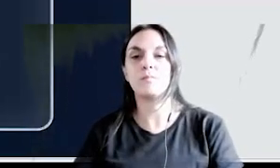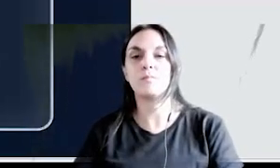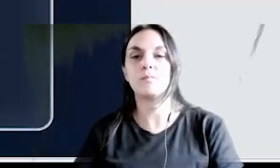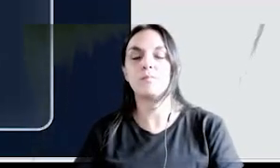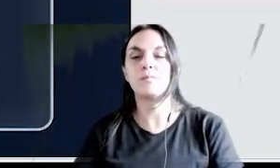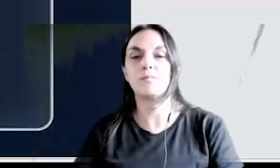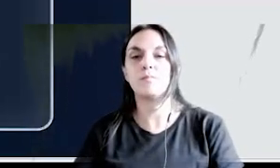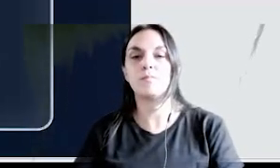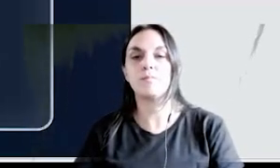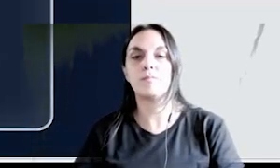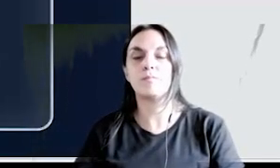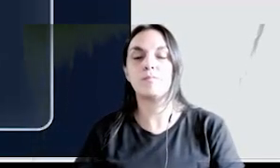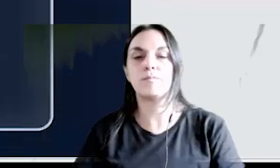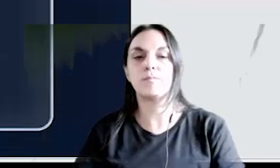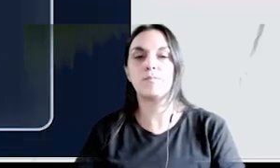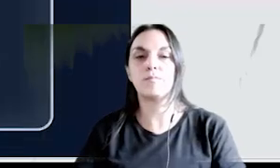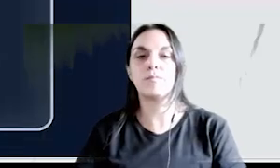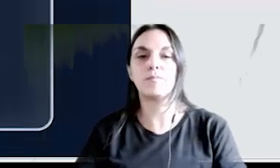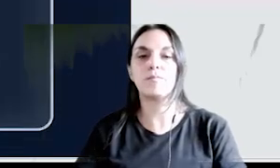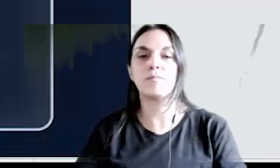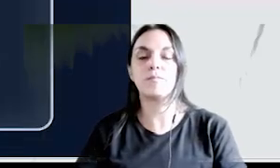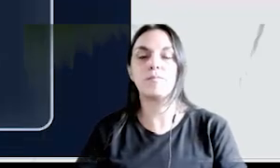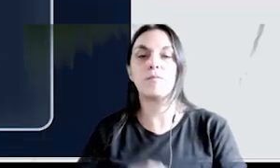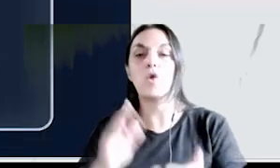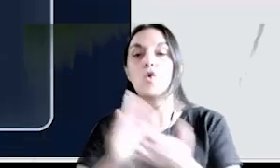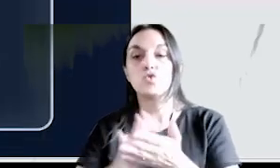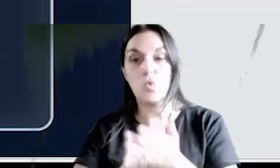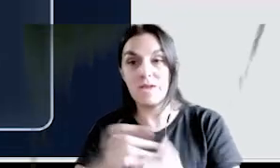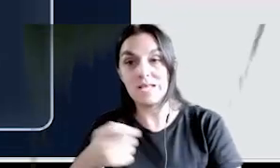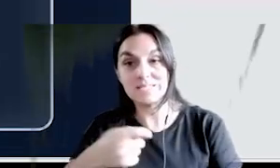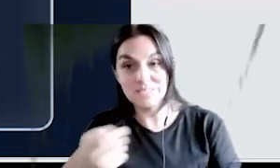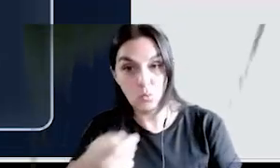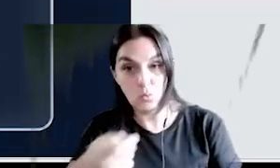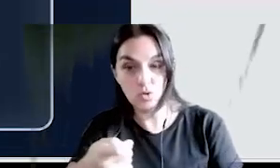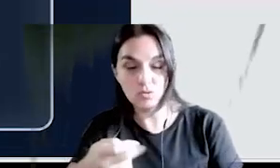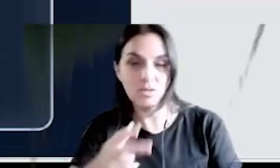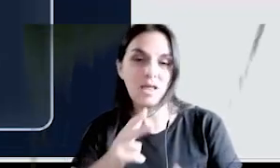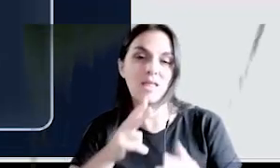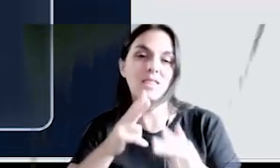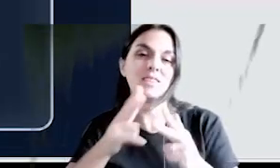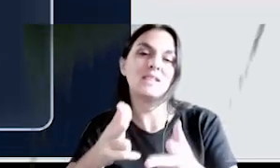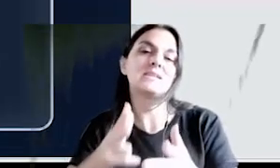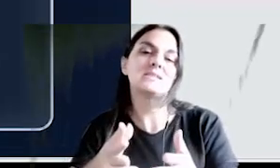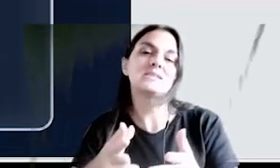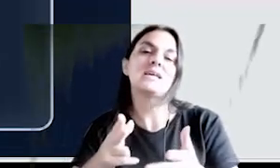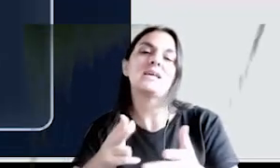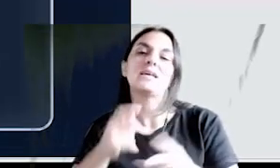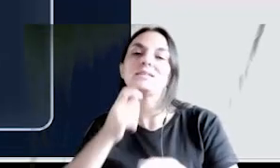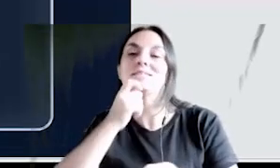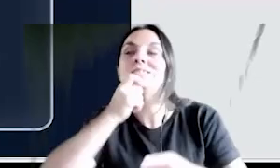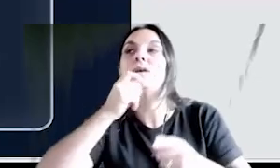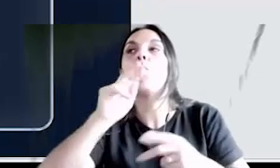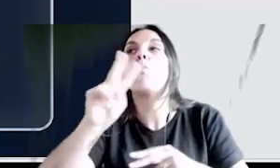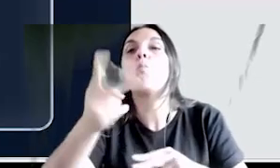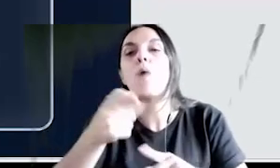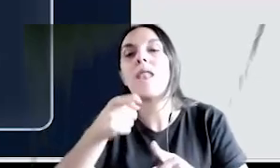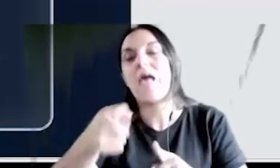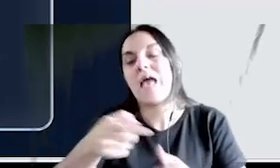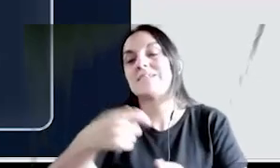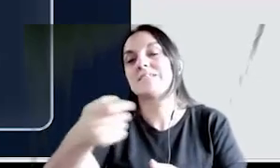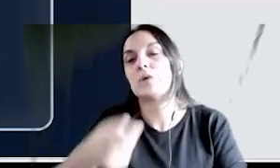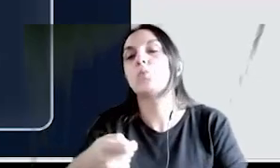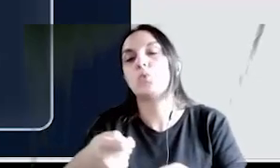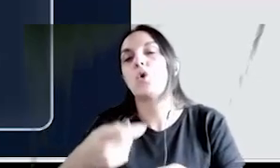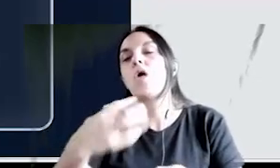Y en cuanto a lo que es una deducción habilitada, que son los seguros, la norma dice primas para seguros en el caso de muerte.